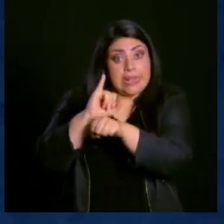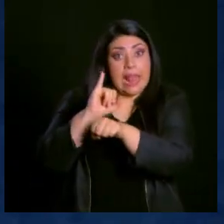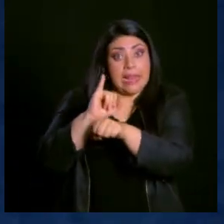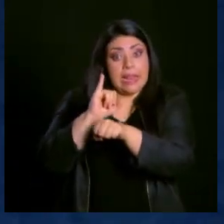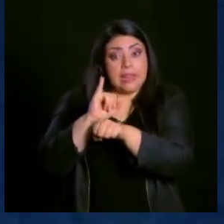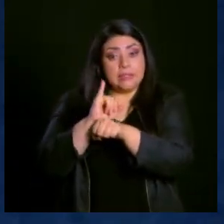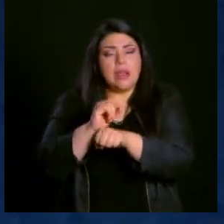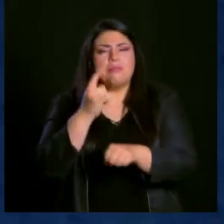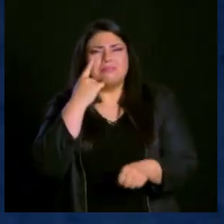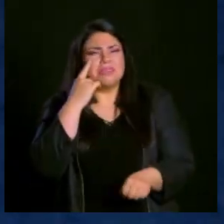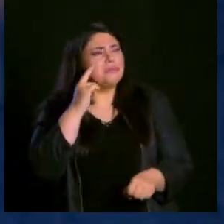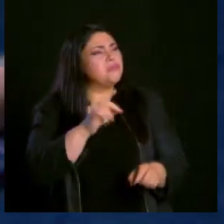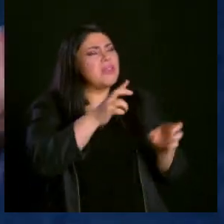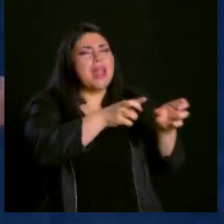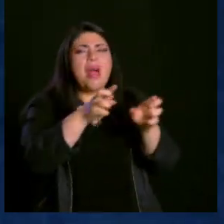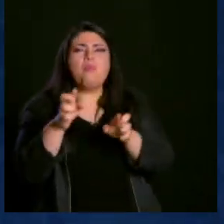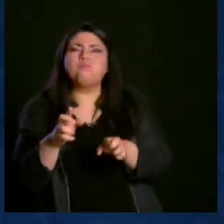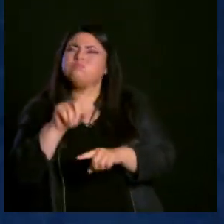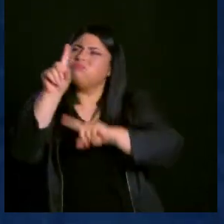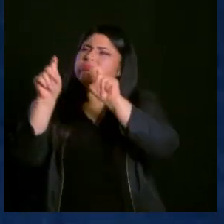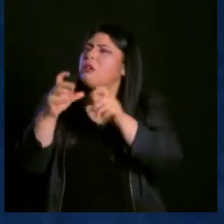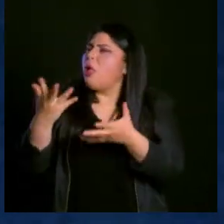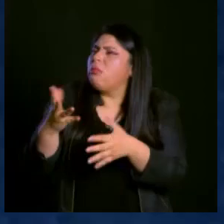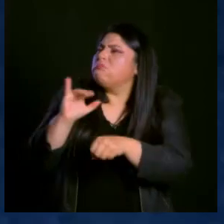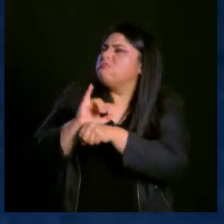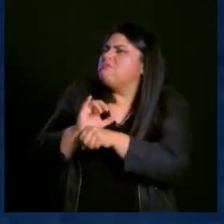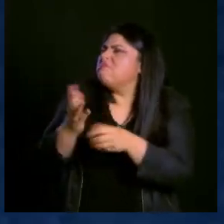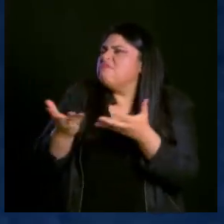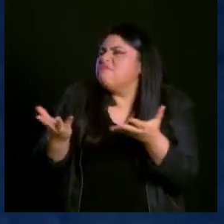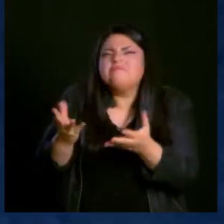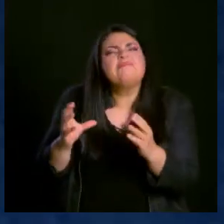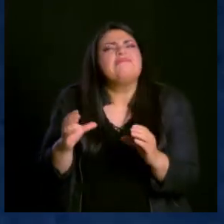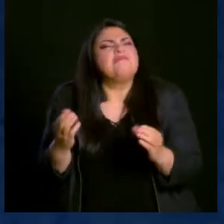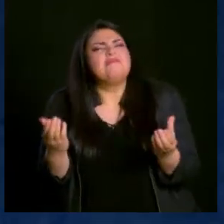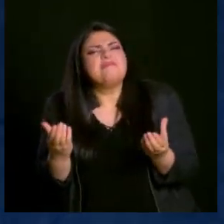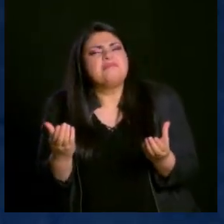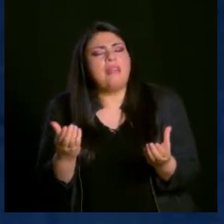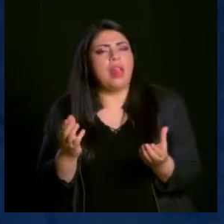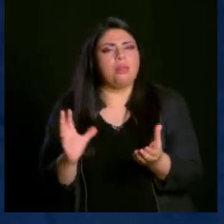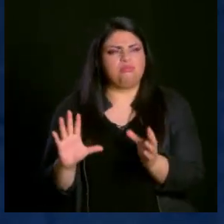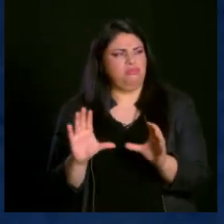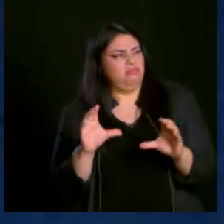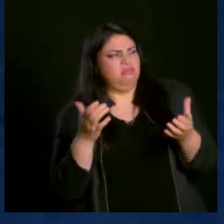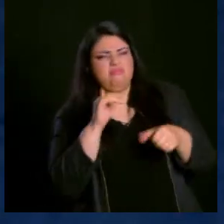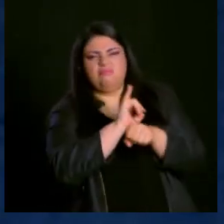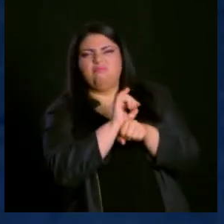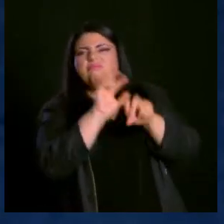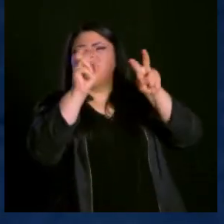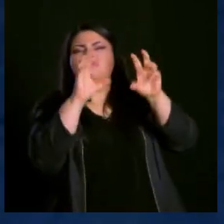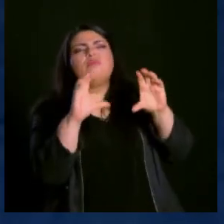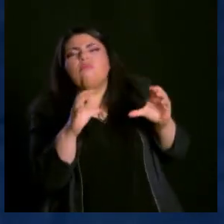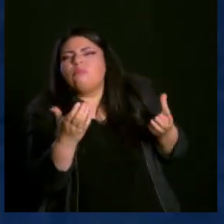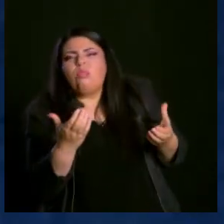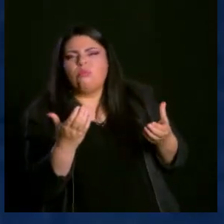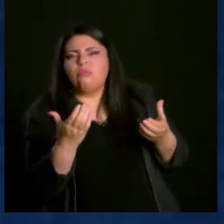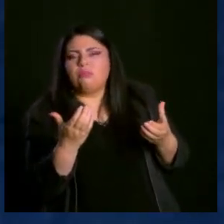las personas nos preguntan qué tipo de Iglesias somos o qué tipo de de digamos de congregación somos